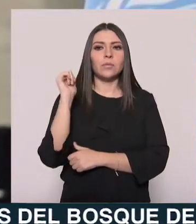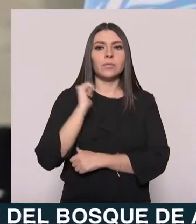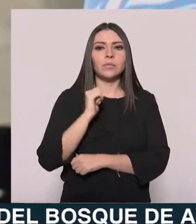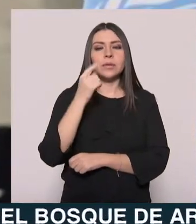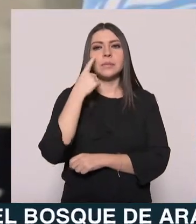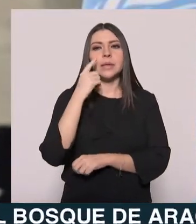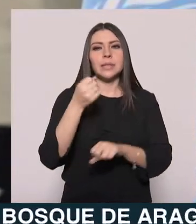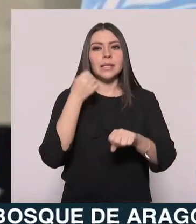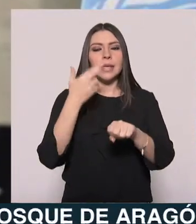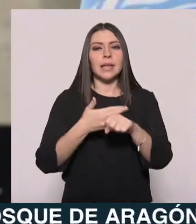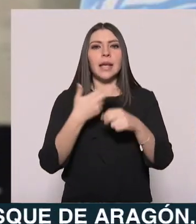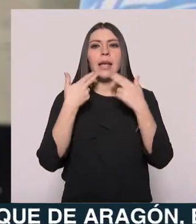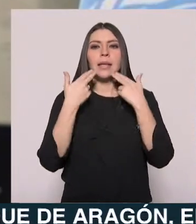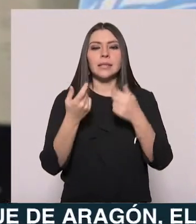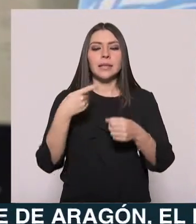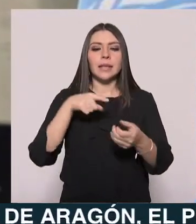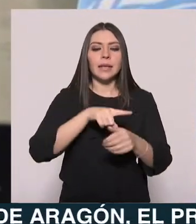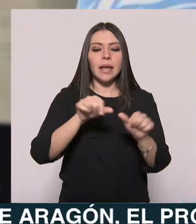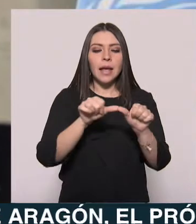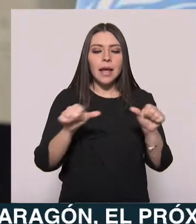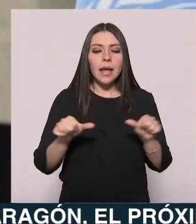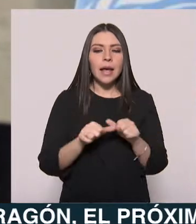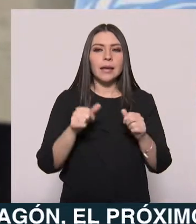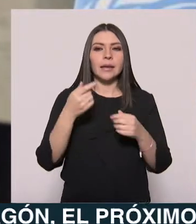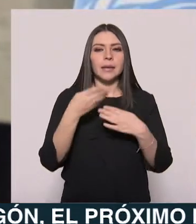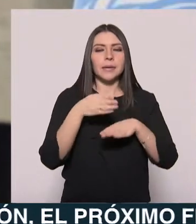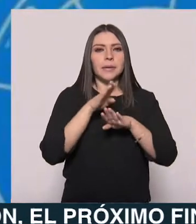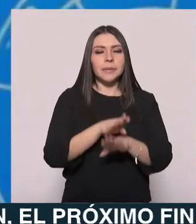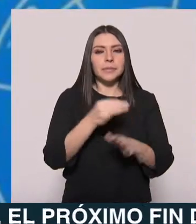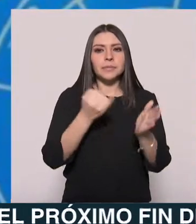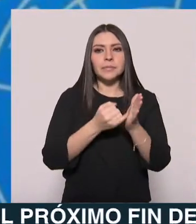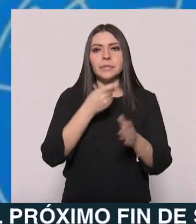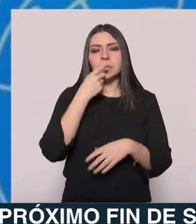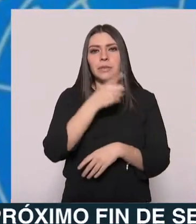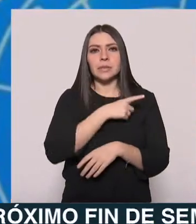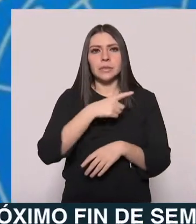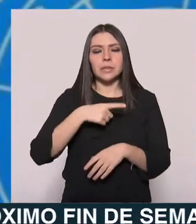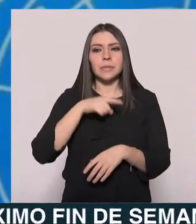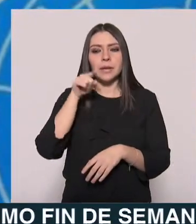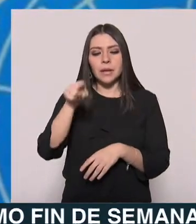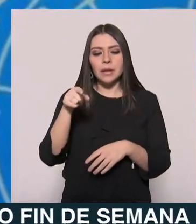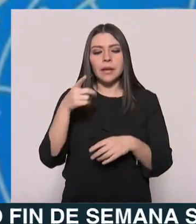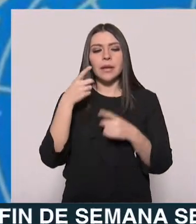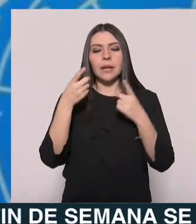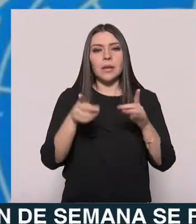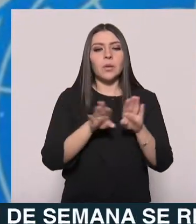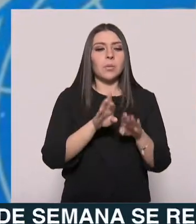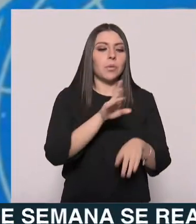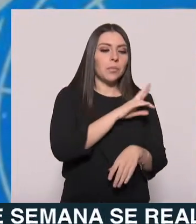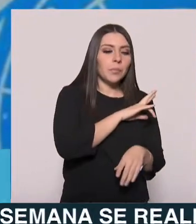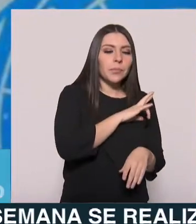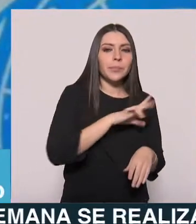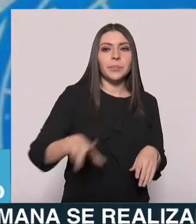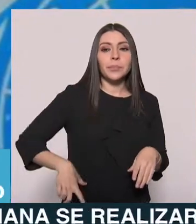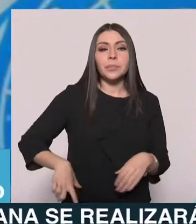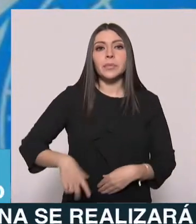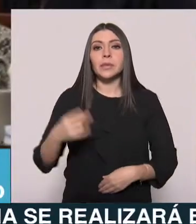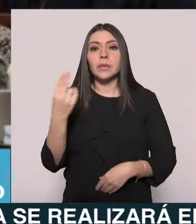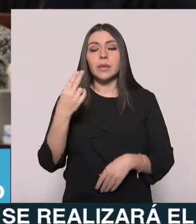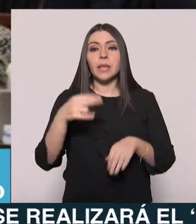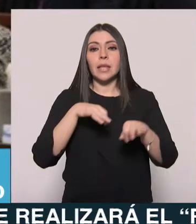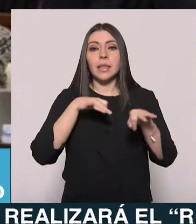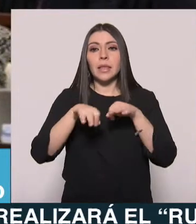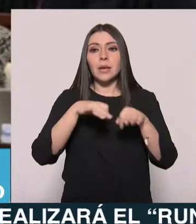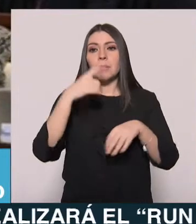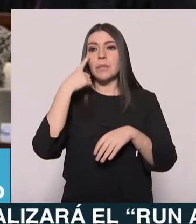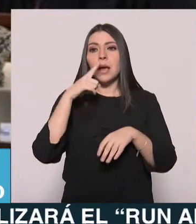a conocer un padrón de beneficiarios de la corrupción tanto pública como privada. El funcionario indicó que además de los trabajos para prevenir actos de